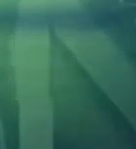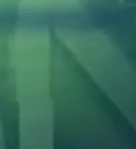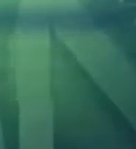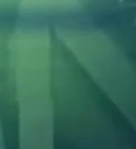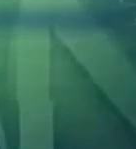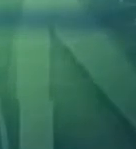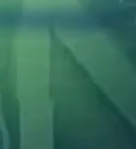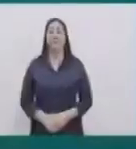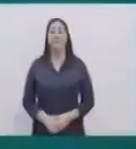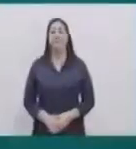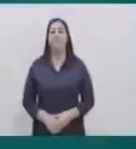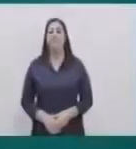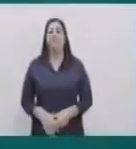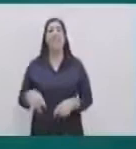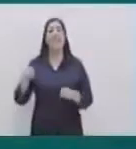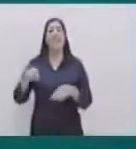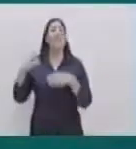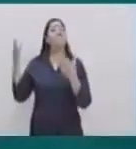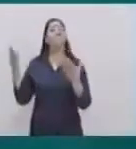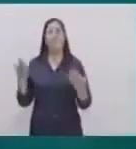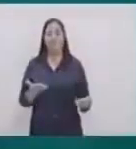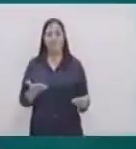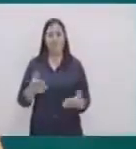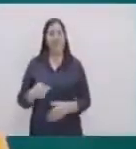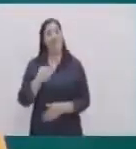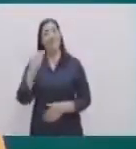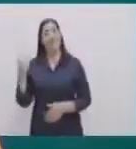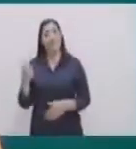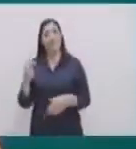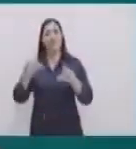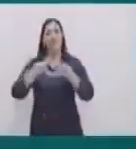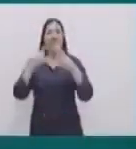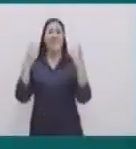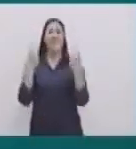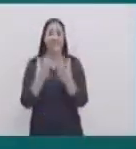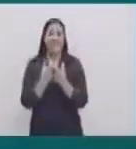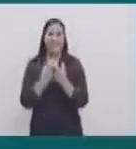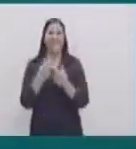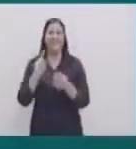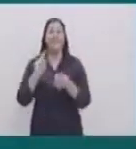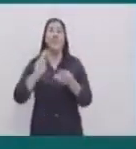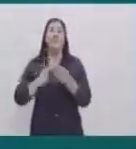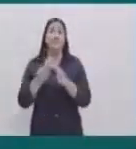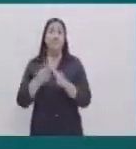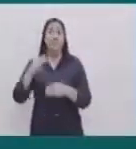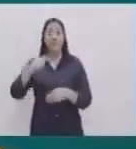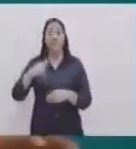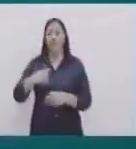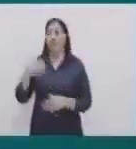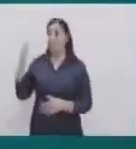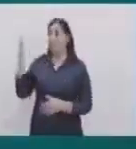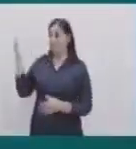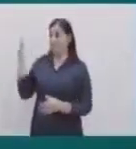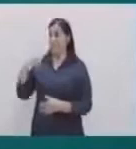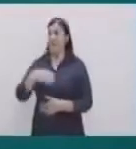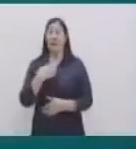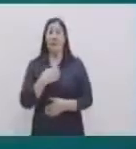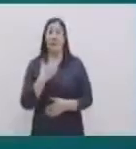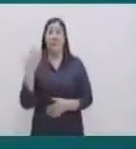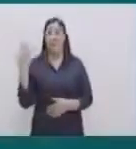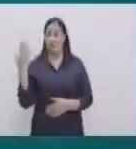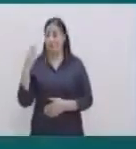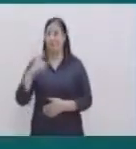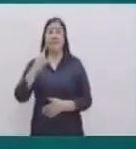Matemática. Sean todos bienvenidos a otra clase más de matemática. Mi nombre es Lizzy Martínez y el día de hoy vamos